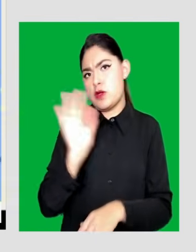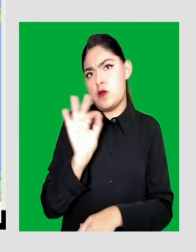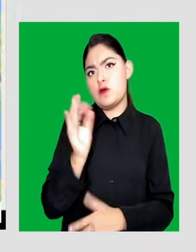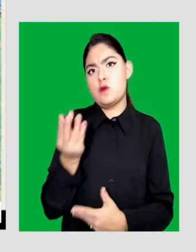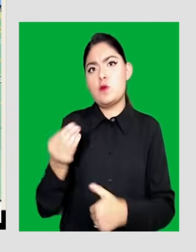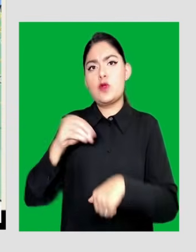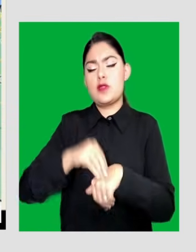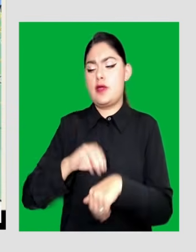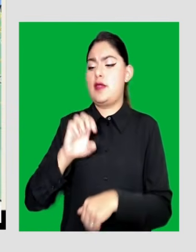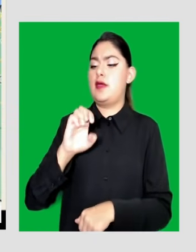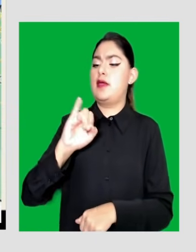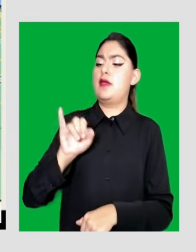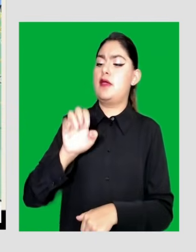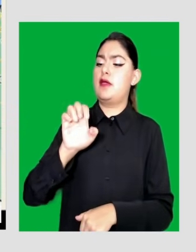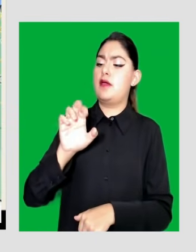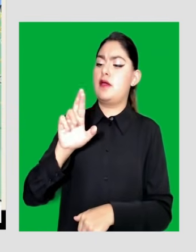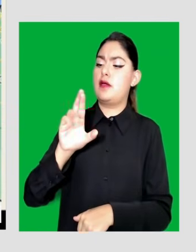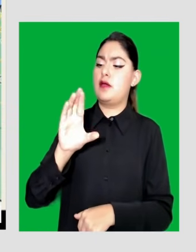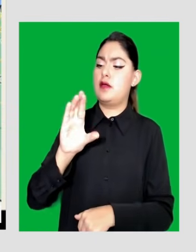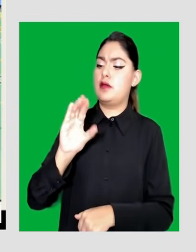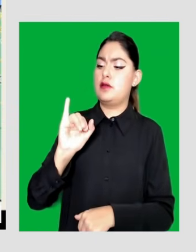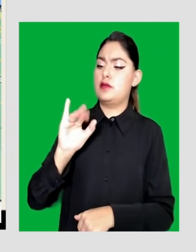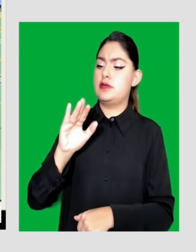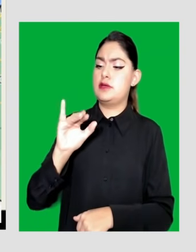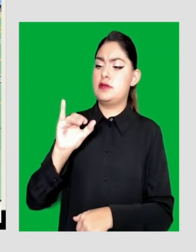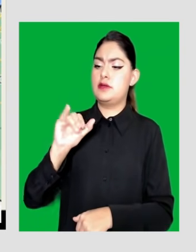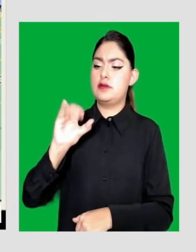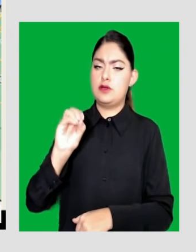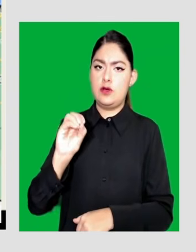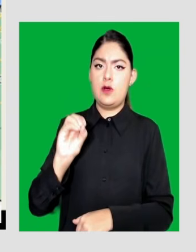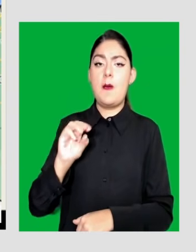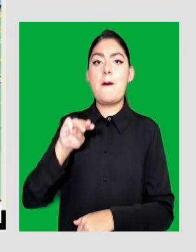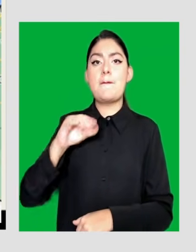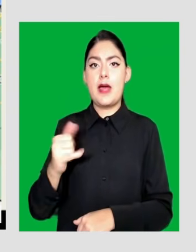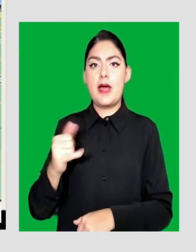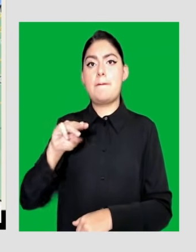derecha o con el ratón del mouse.